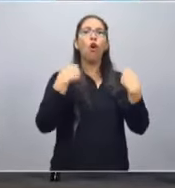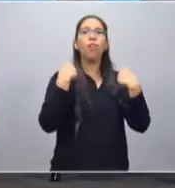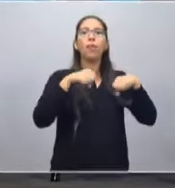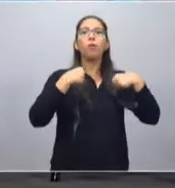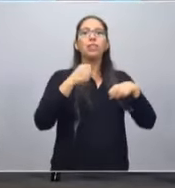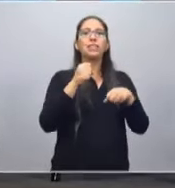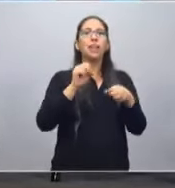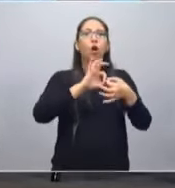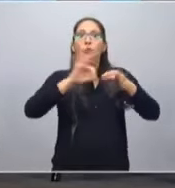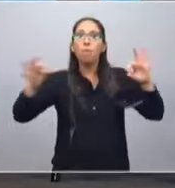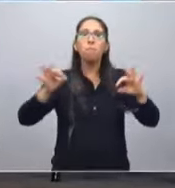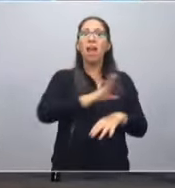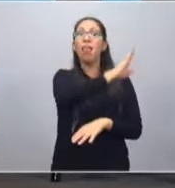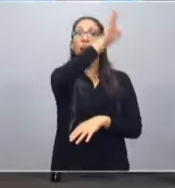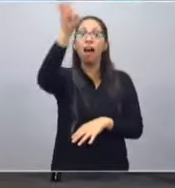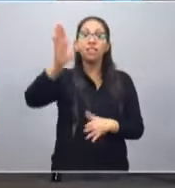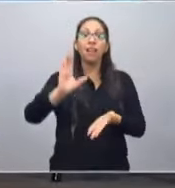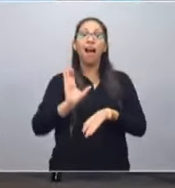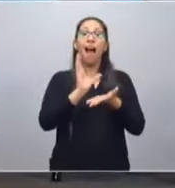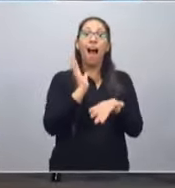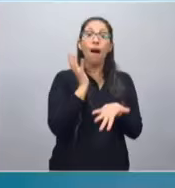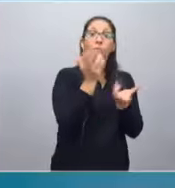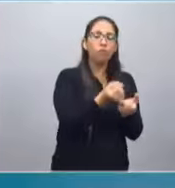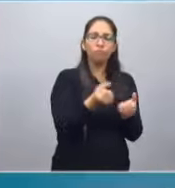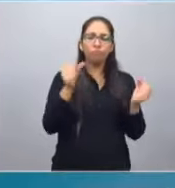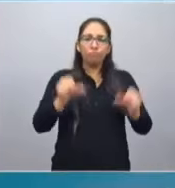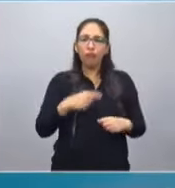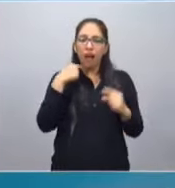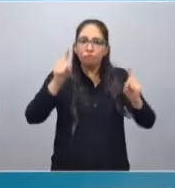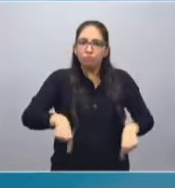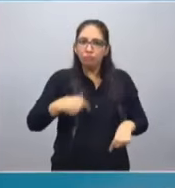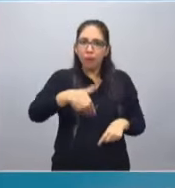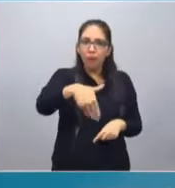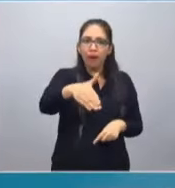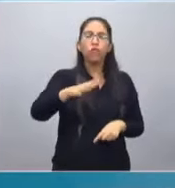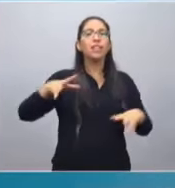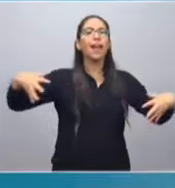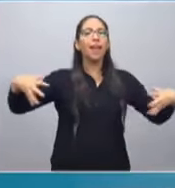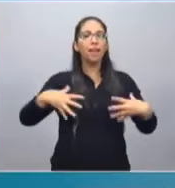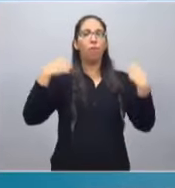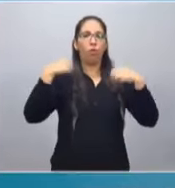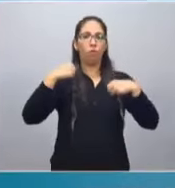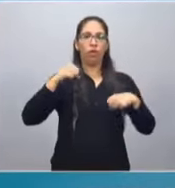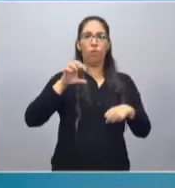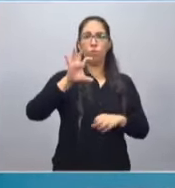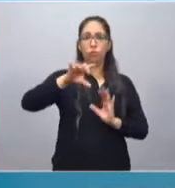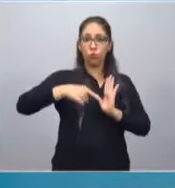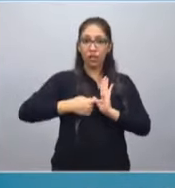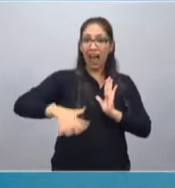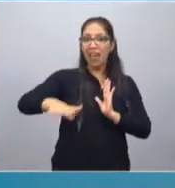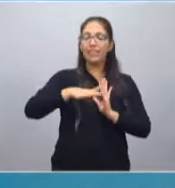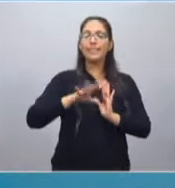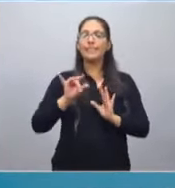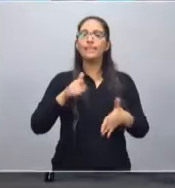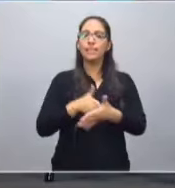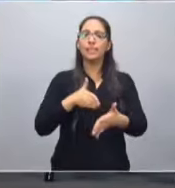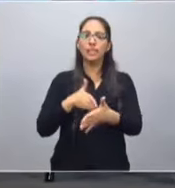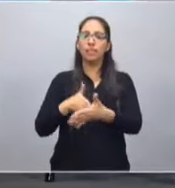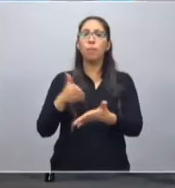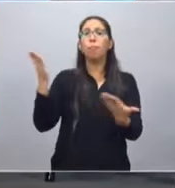veremos no sabemos va a pasar el equipo de la provincia de Buenos Aires está atravesando dificultades pero señor